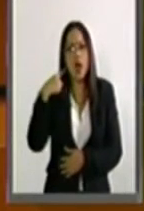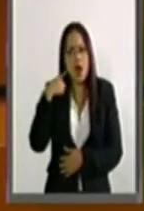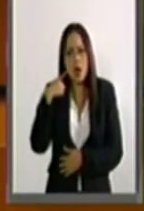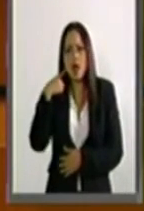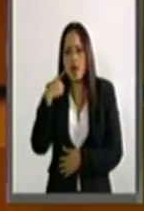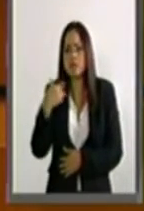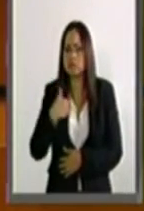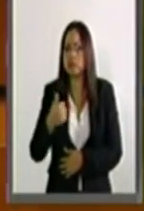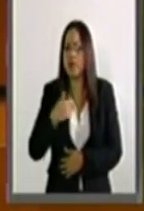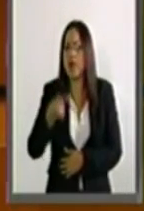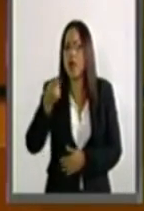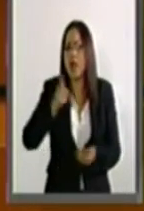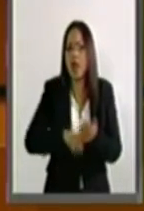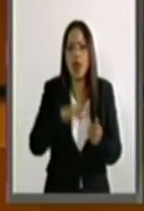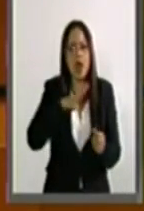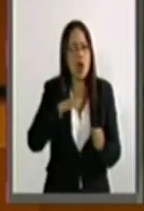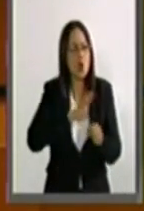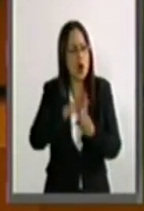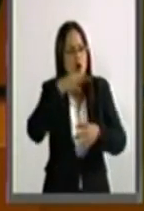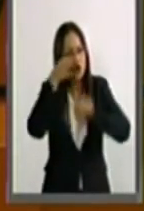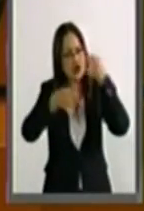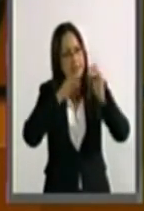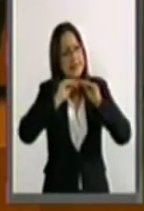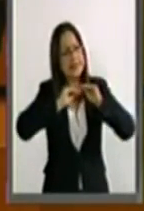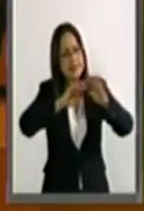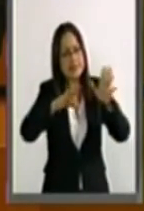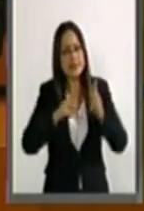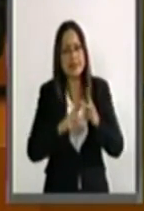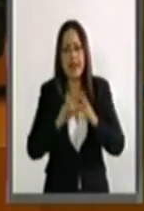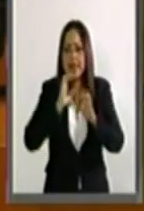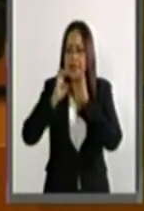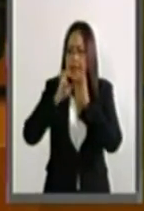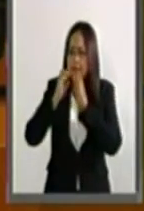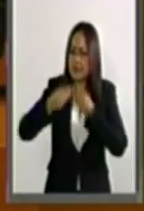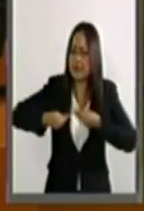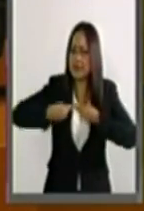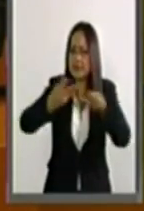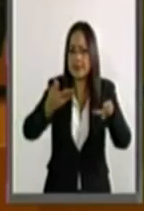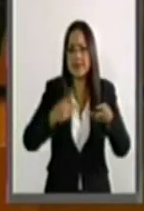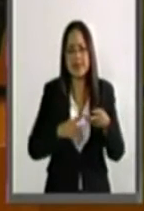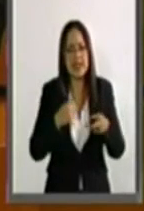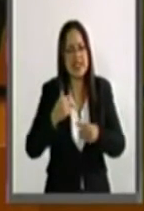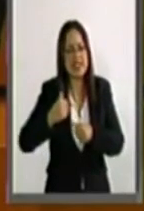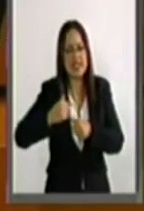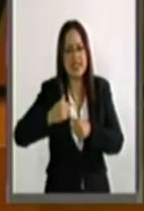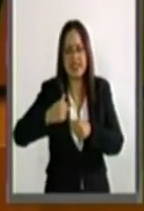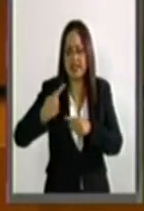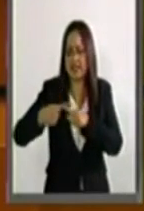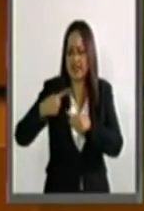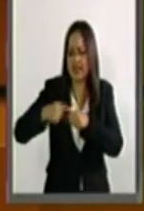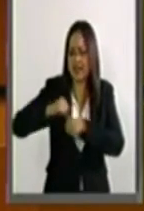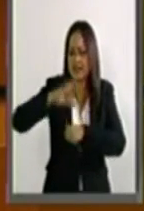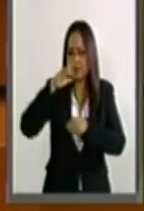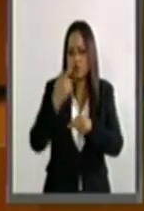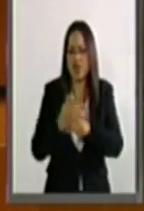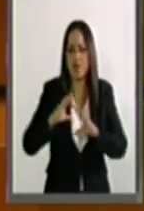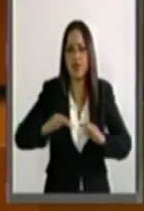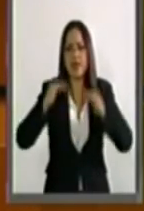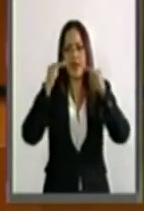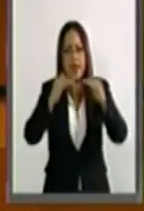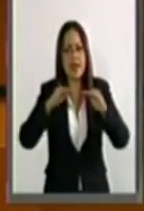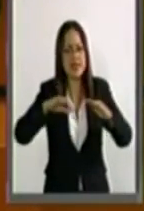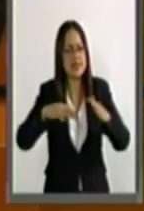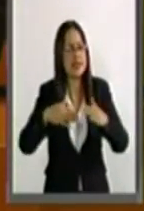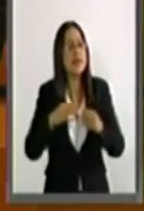Principalmente mediante los espacios noticiosos, por las entrevistas que ha concedido al titular del Secretariado Ejecutivo del